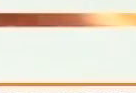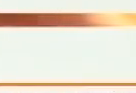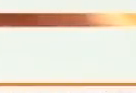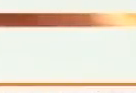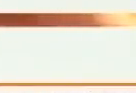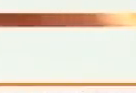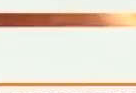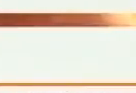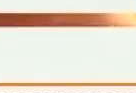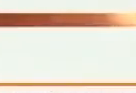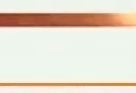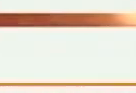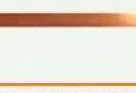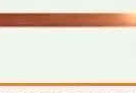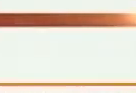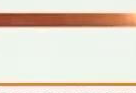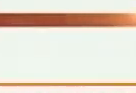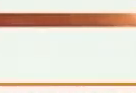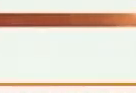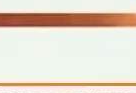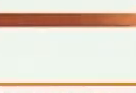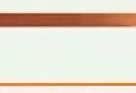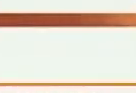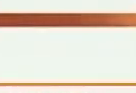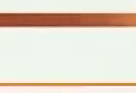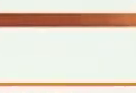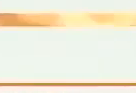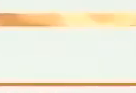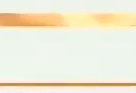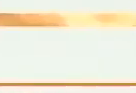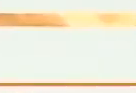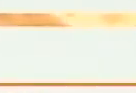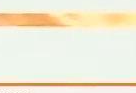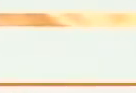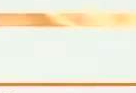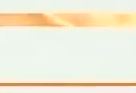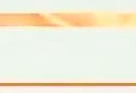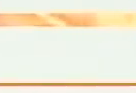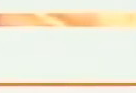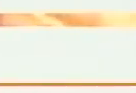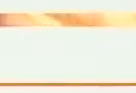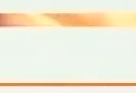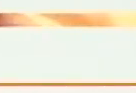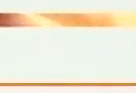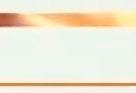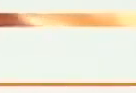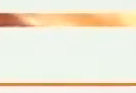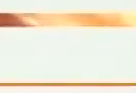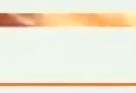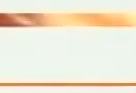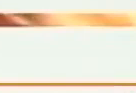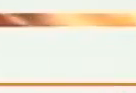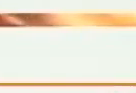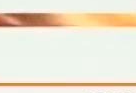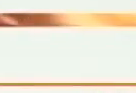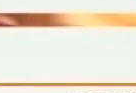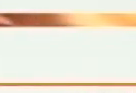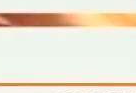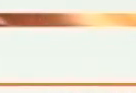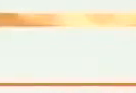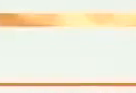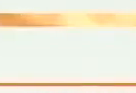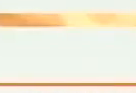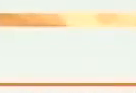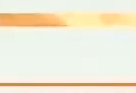poderes. Por ejemplo, en las tres constituciones francesas de la